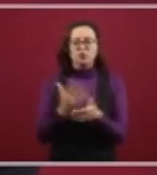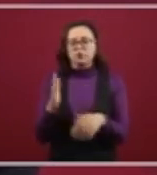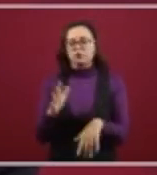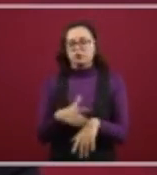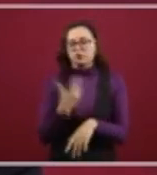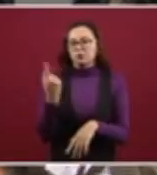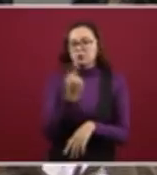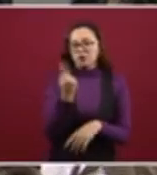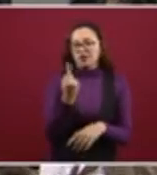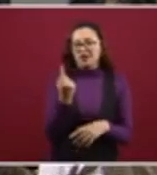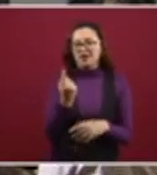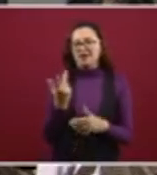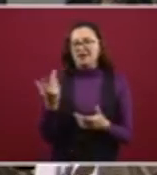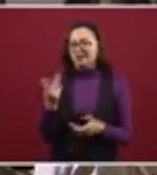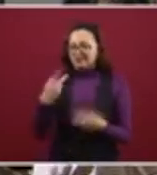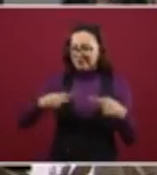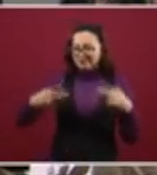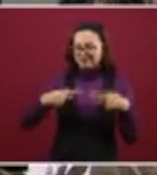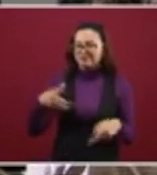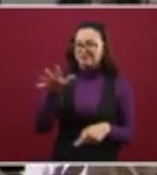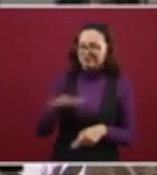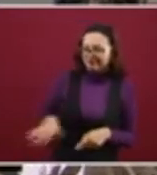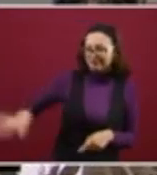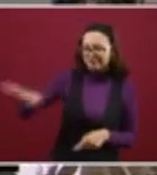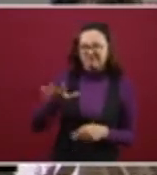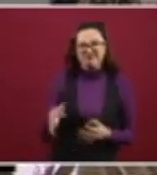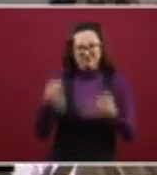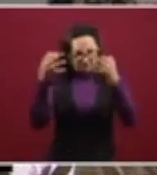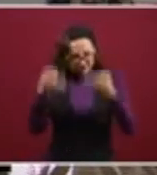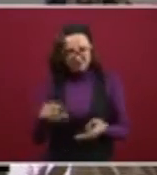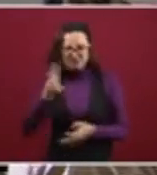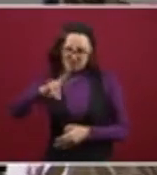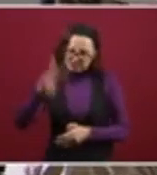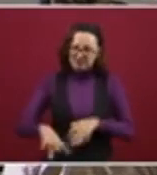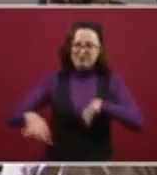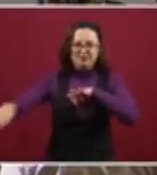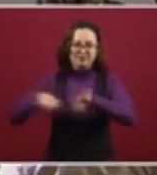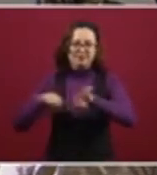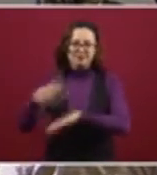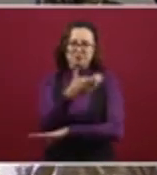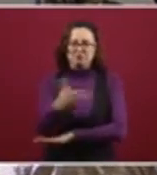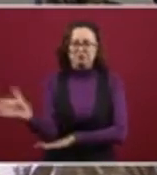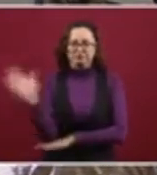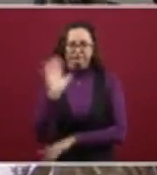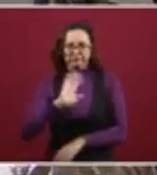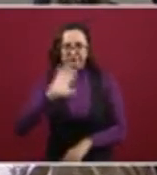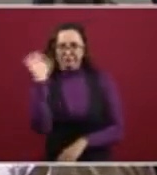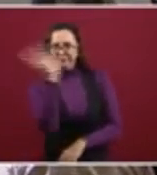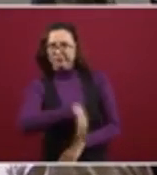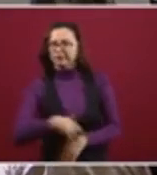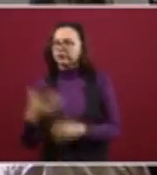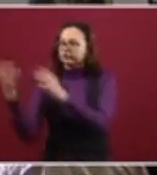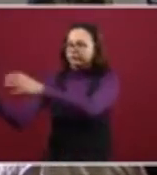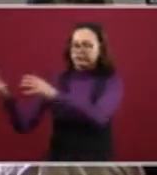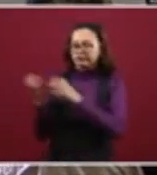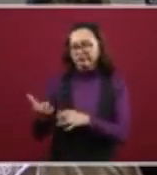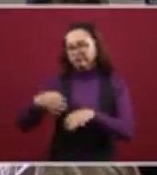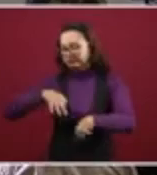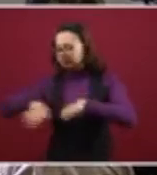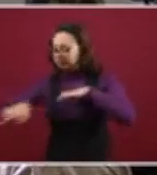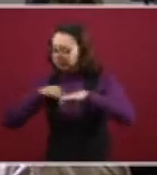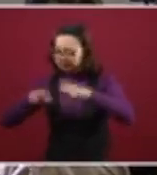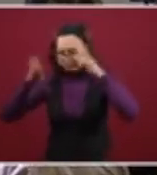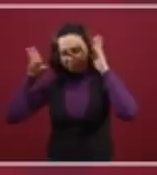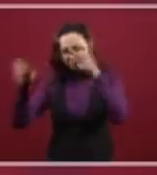productores reales están ya en sus labores agrícolas y esperamos y anticipamos que todas estas tensiones